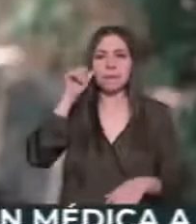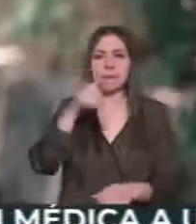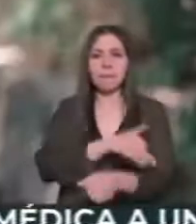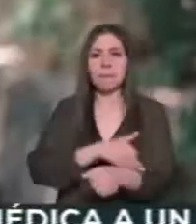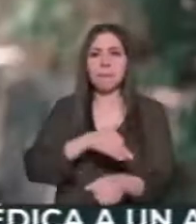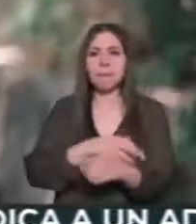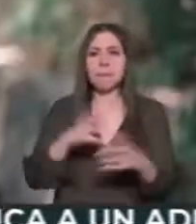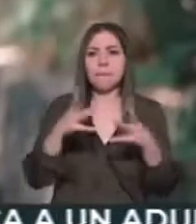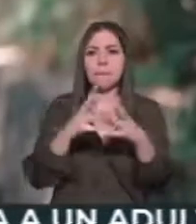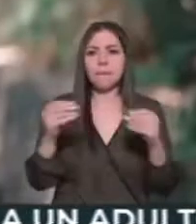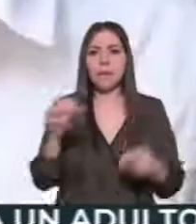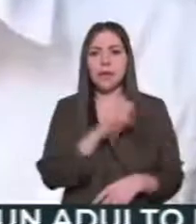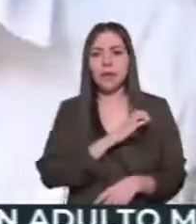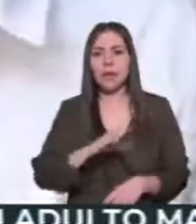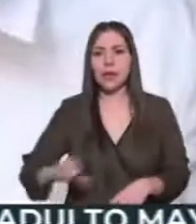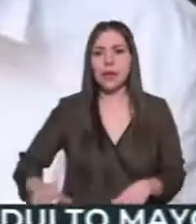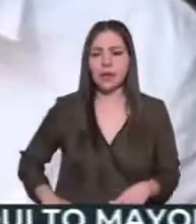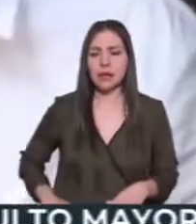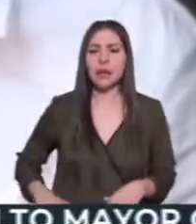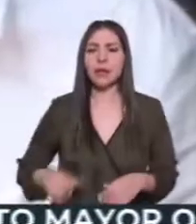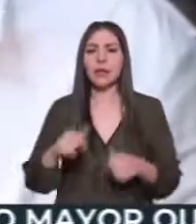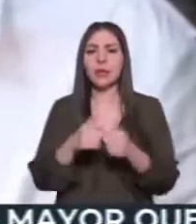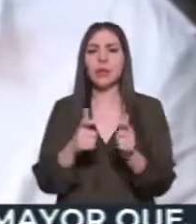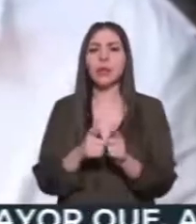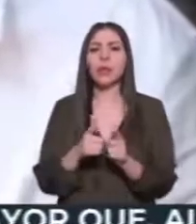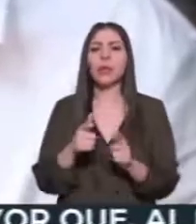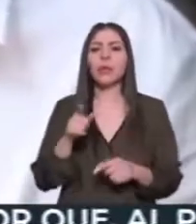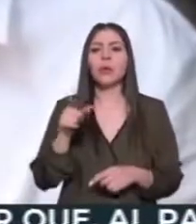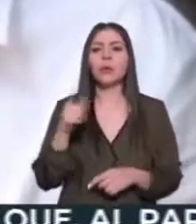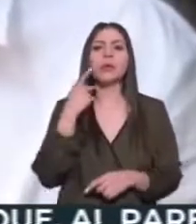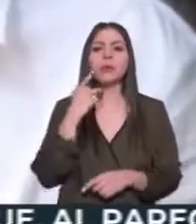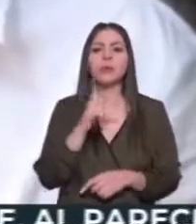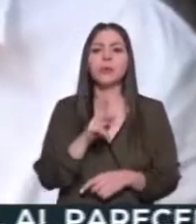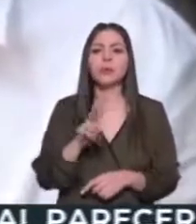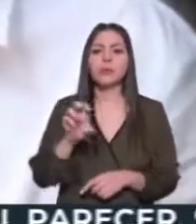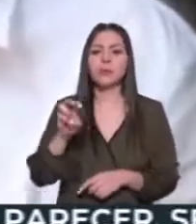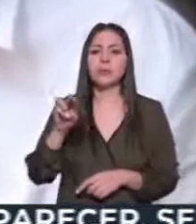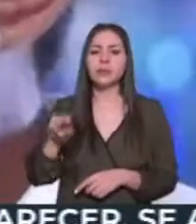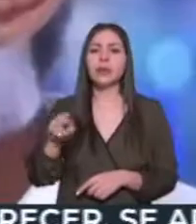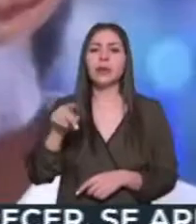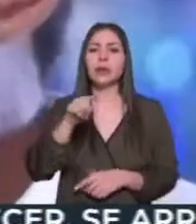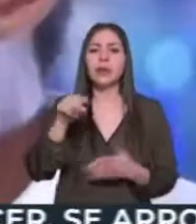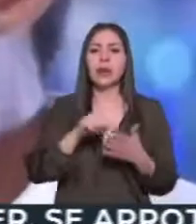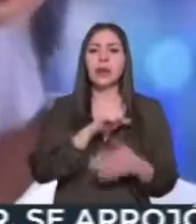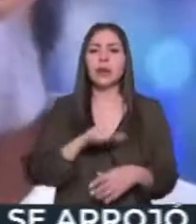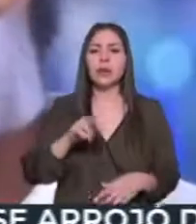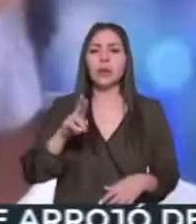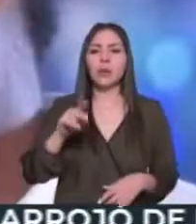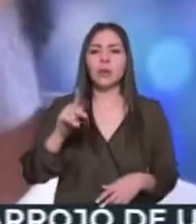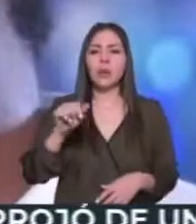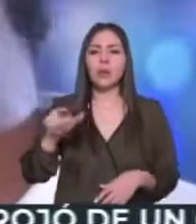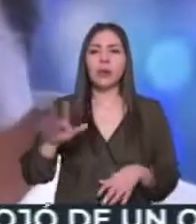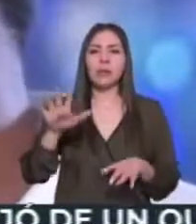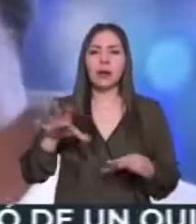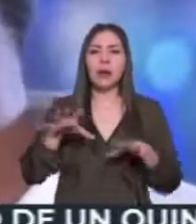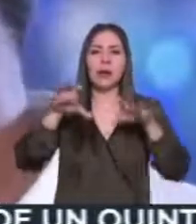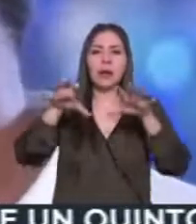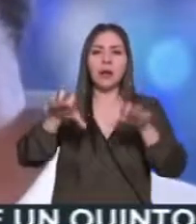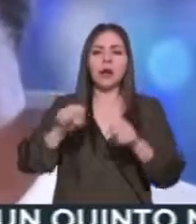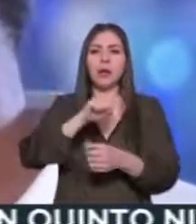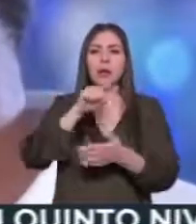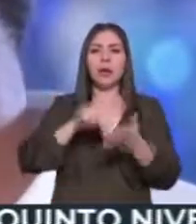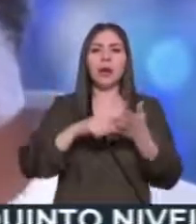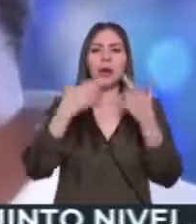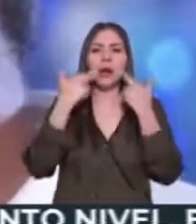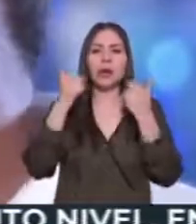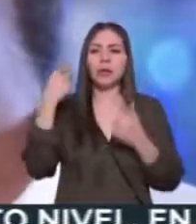candidato a la alcaldía de Uruapan por el Partido Verde Ecologista de México, Omar Plancarte, quien presuntamente fue interceptado en un rancho de su